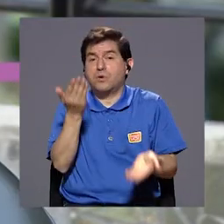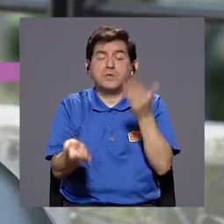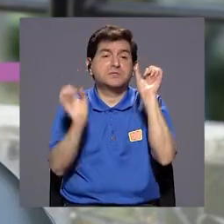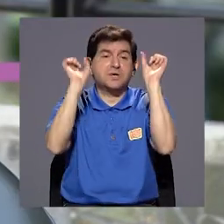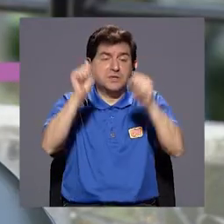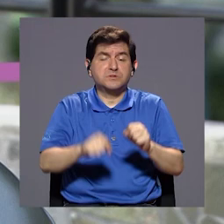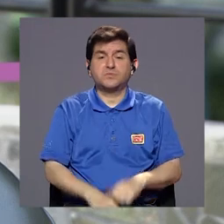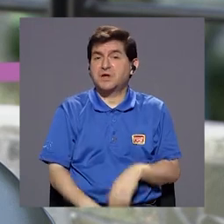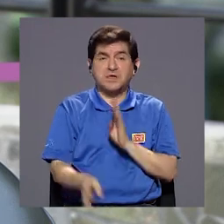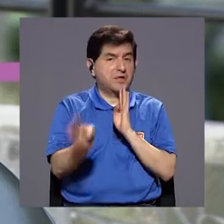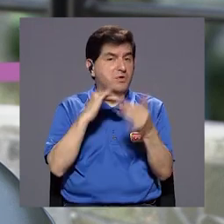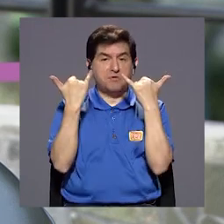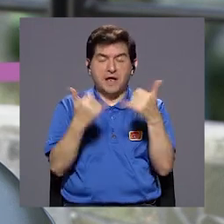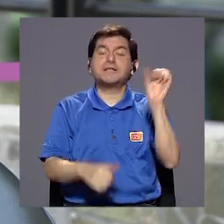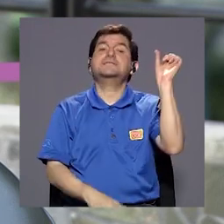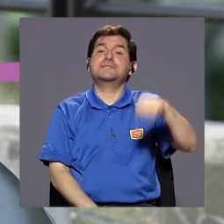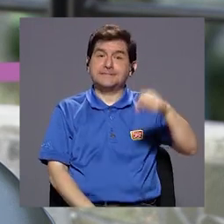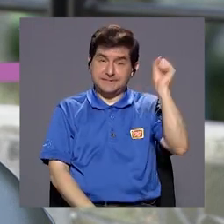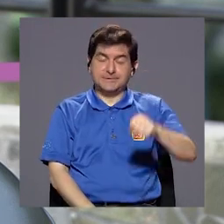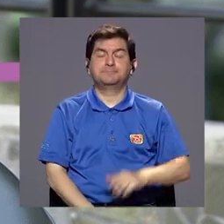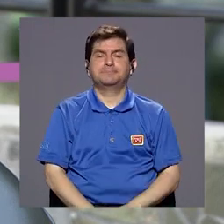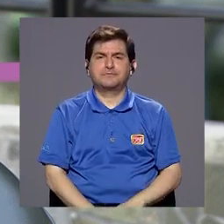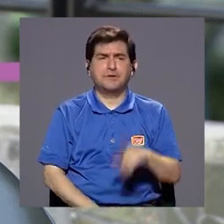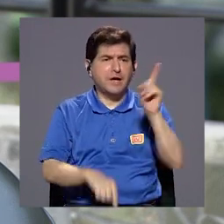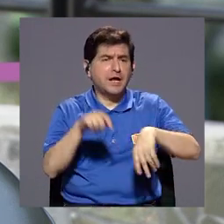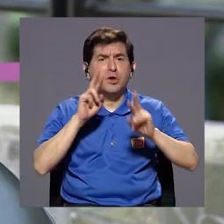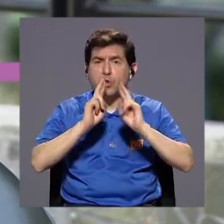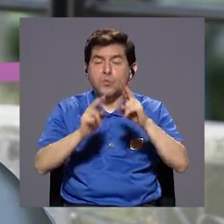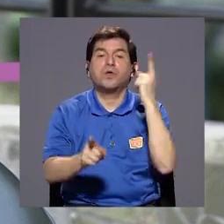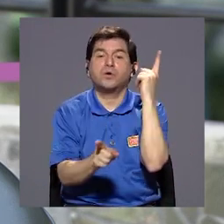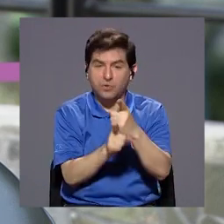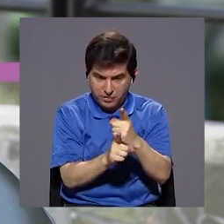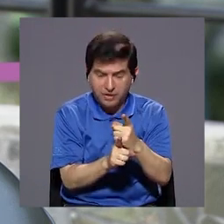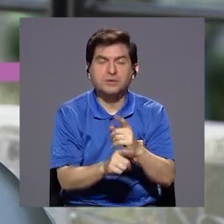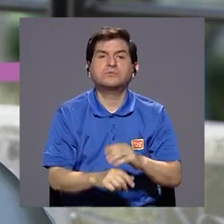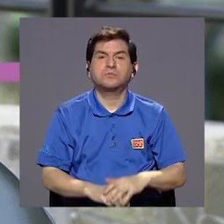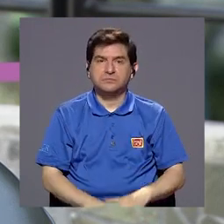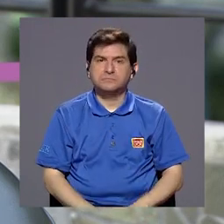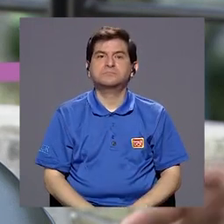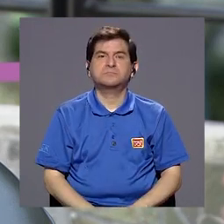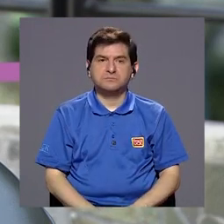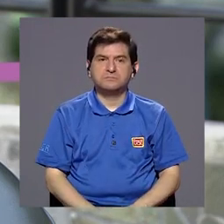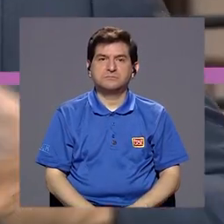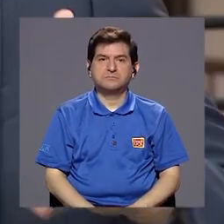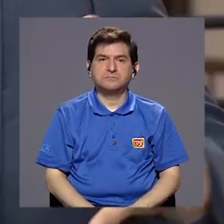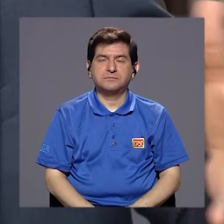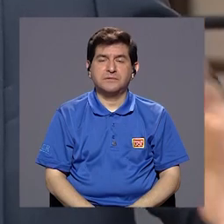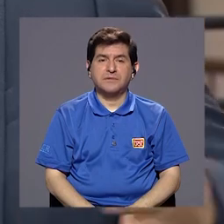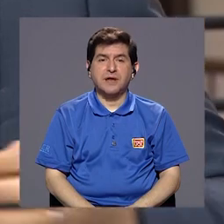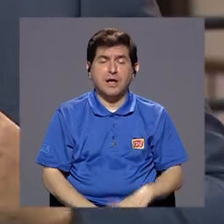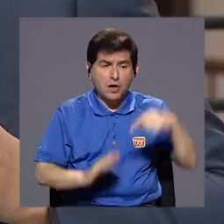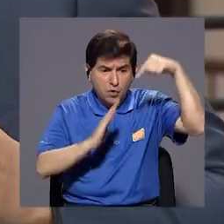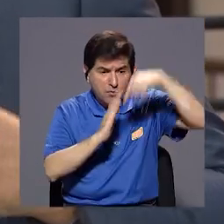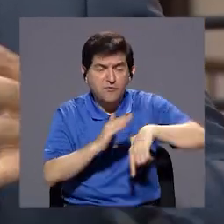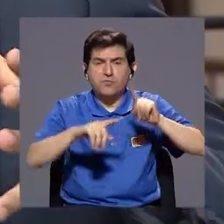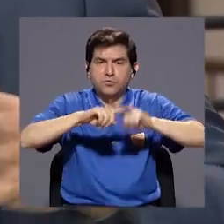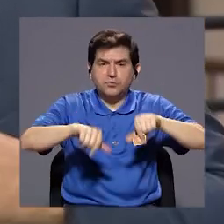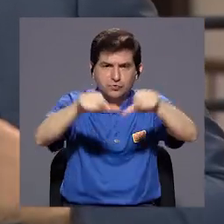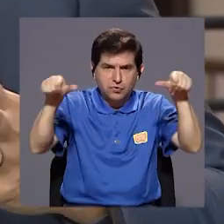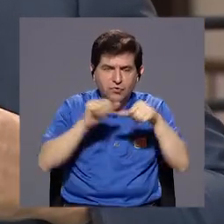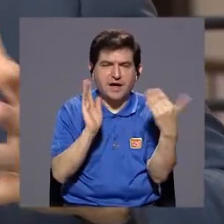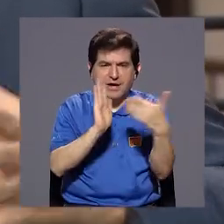persona que te puede dejar de hablar? Sí. ¿Que no te puede responder? Exactamente. O sea, la severidad va a depender mucho del área